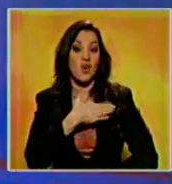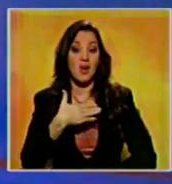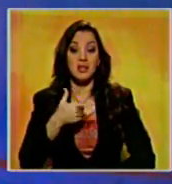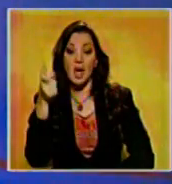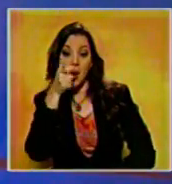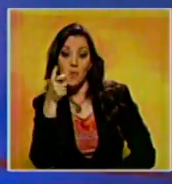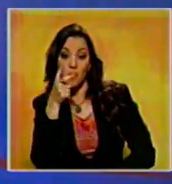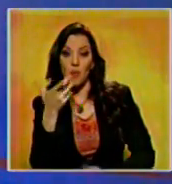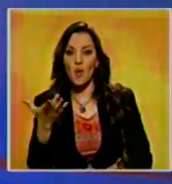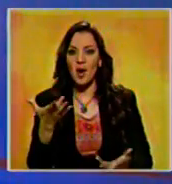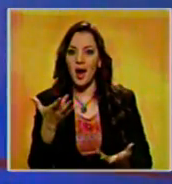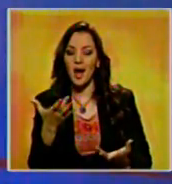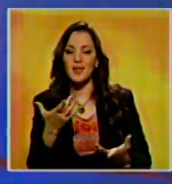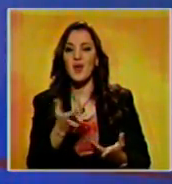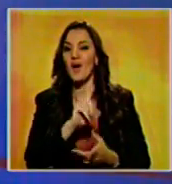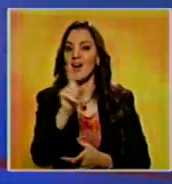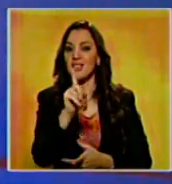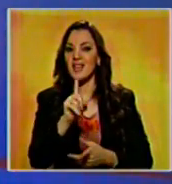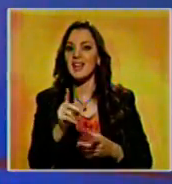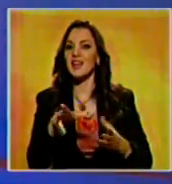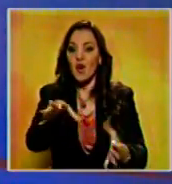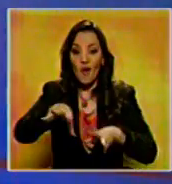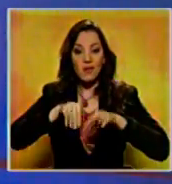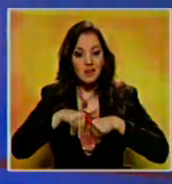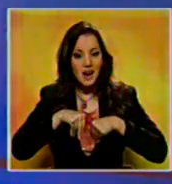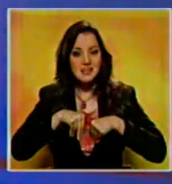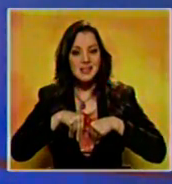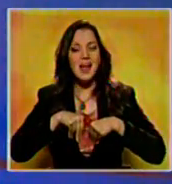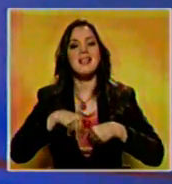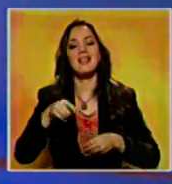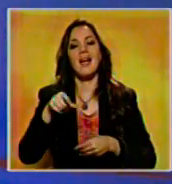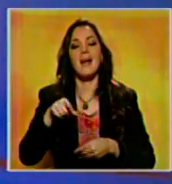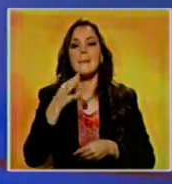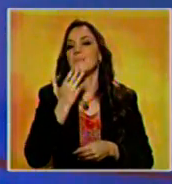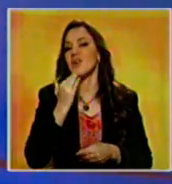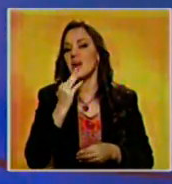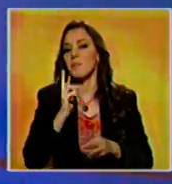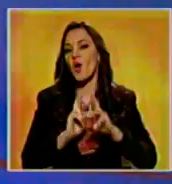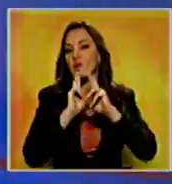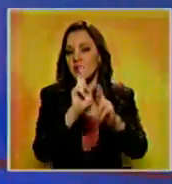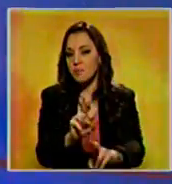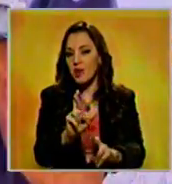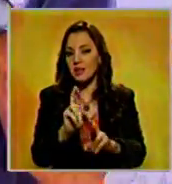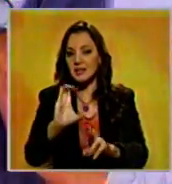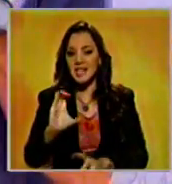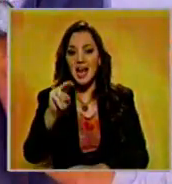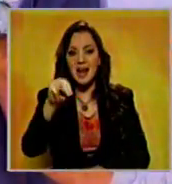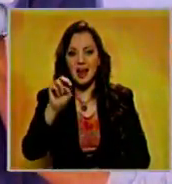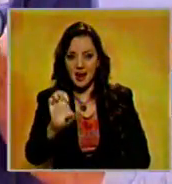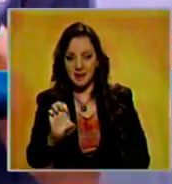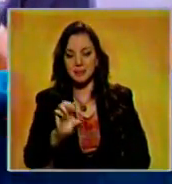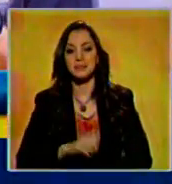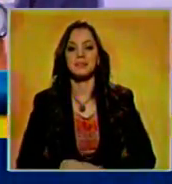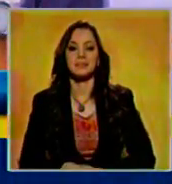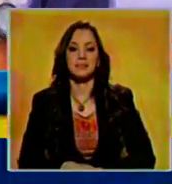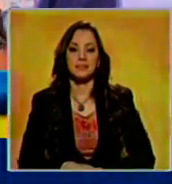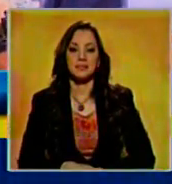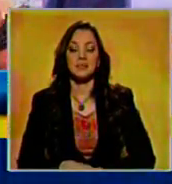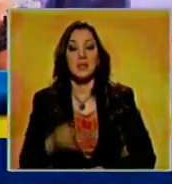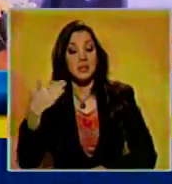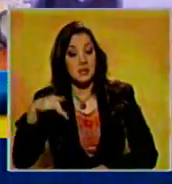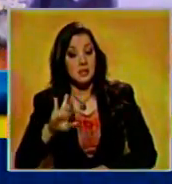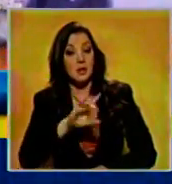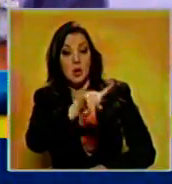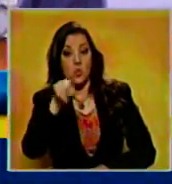excusas para no firmar un acuerdo de reconocimiento de resultados. Zulimar Dudamel nos ofrece los detalles. Si ustedes